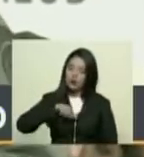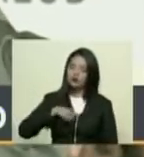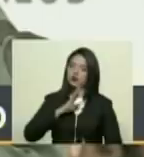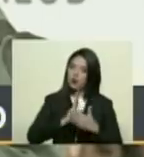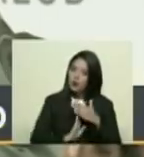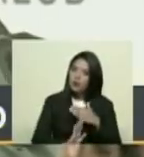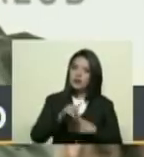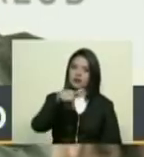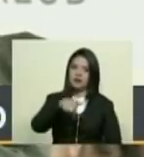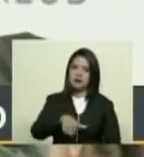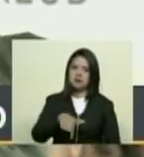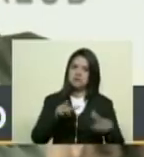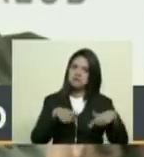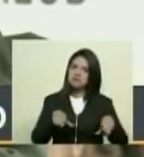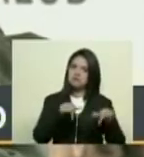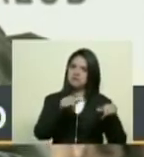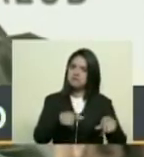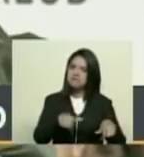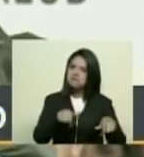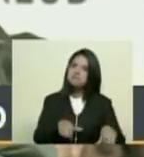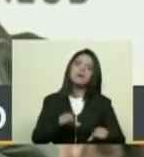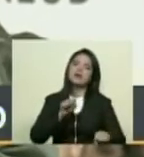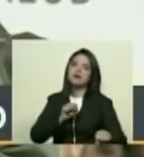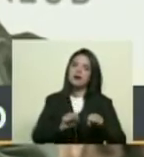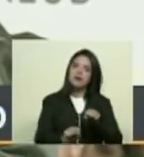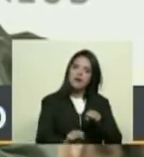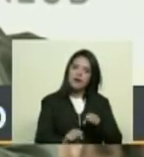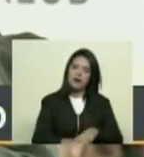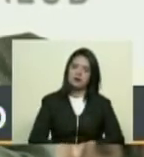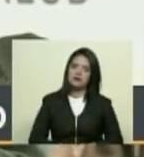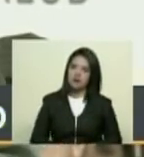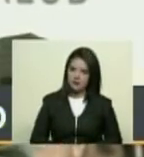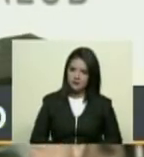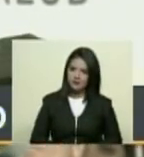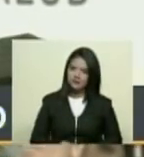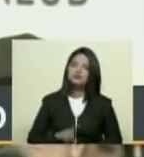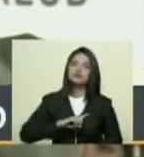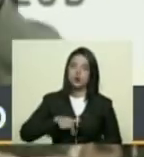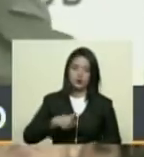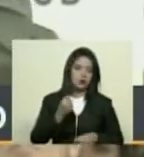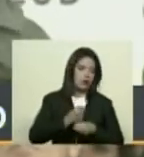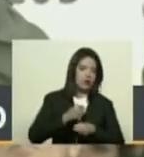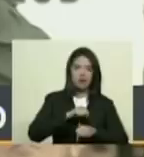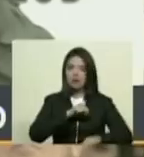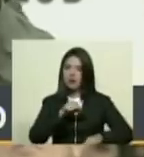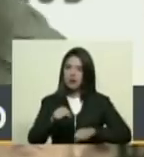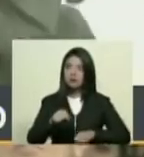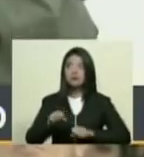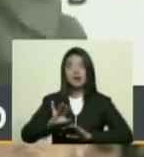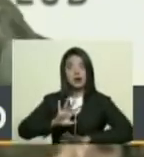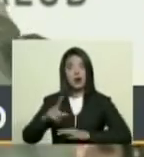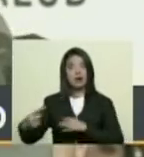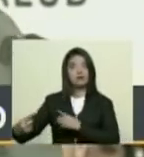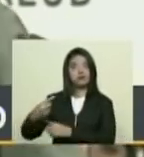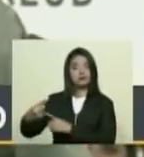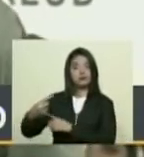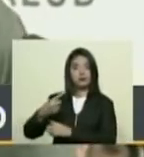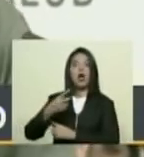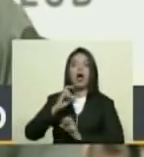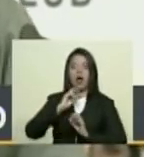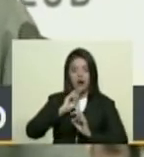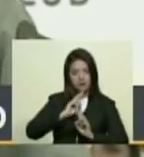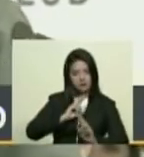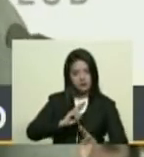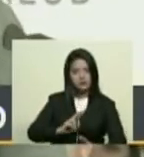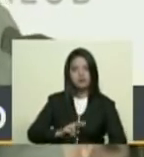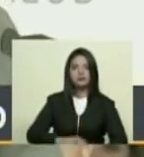aquí, desde el sector defensa, estamos haciendo lo propio y cumpliendo también sus instrucciones.